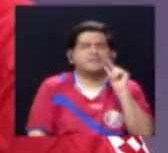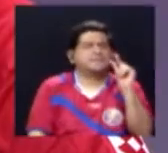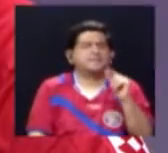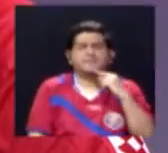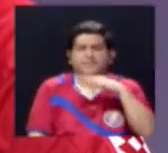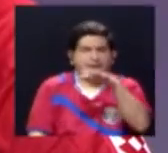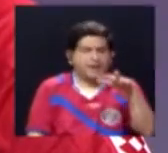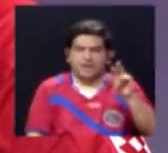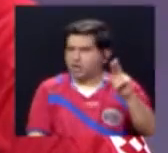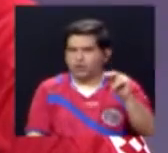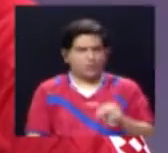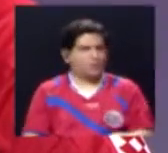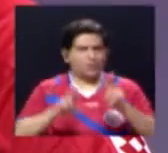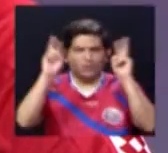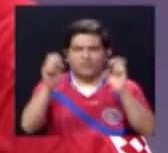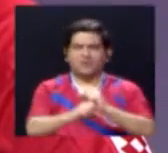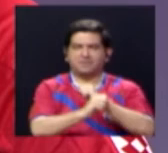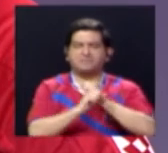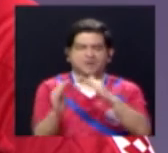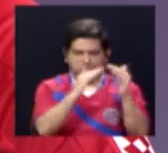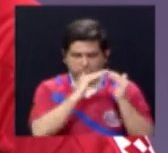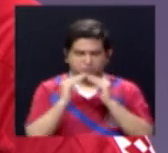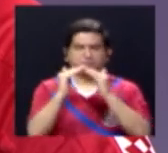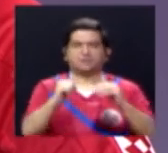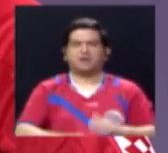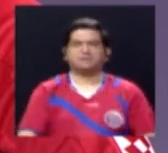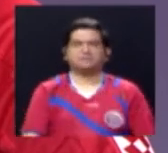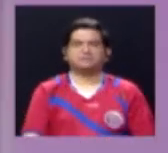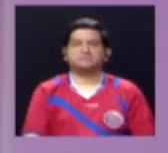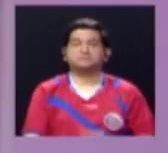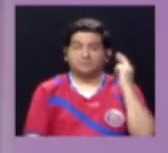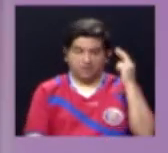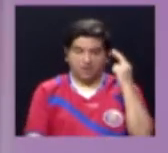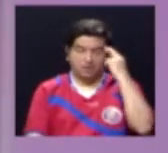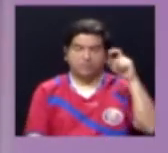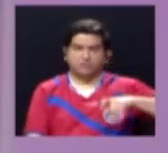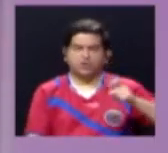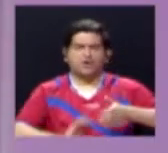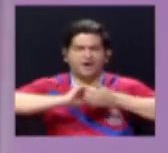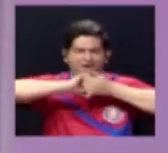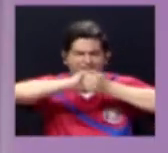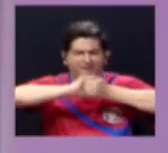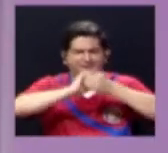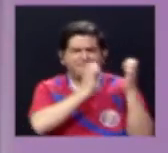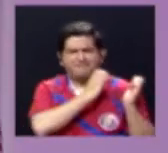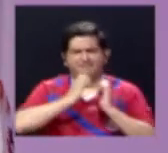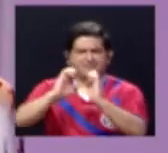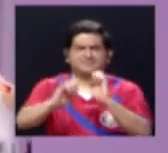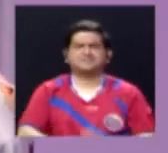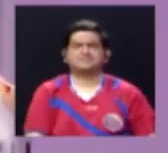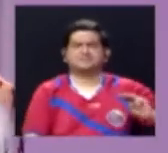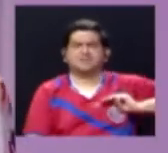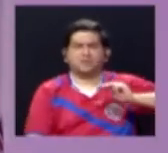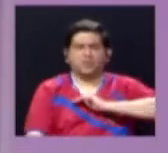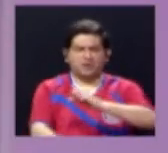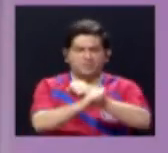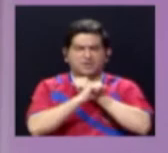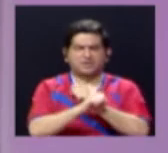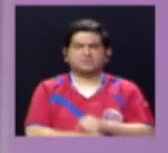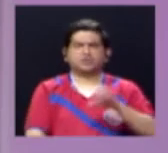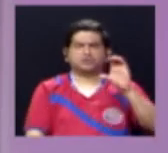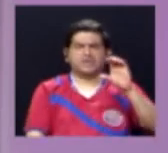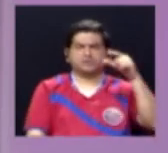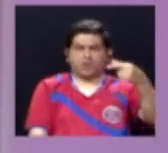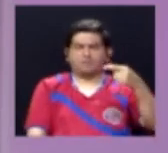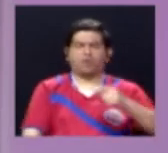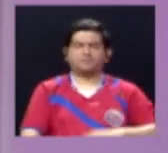sino un tema de seguridad ciudadana y por eso hay que hacer una alianza estratégica con el ministro de seguridad don celso